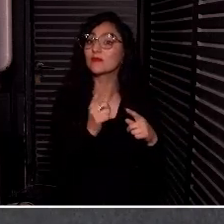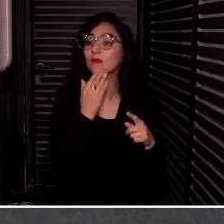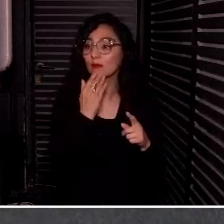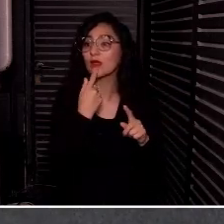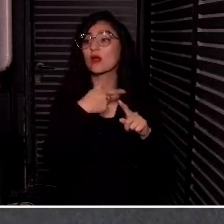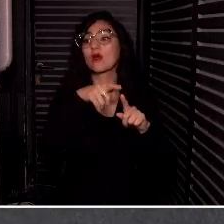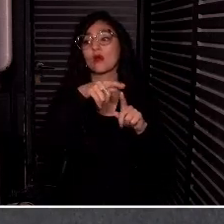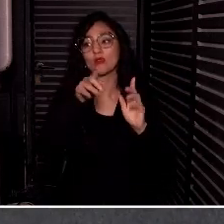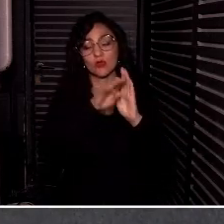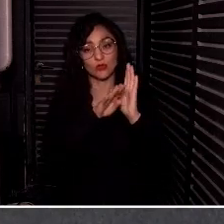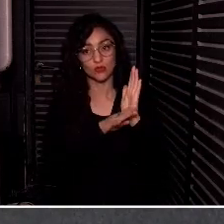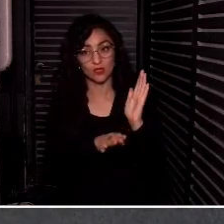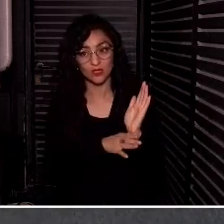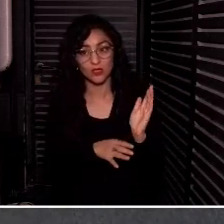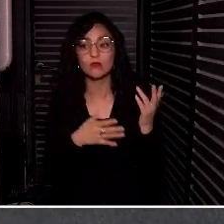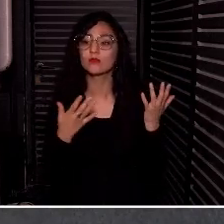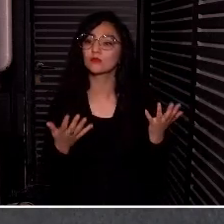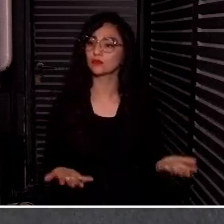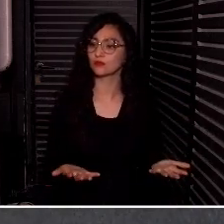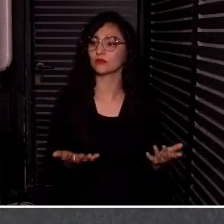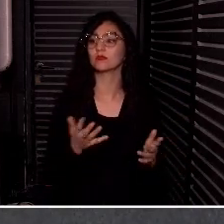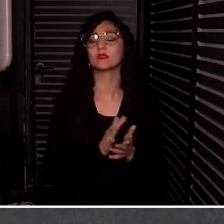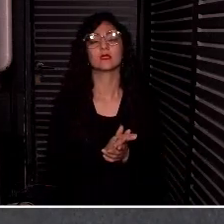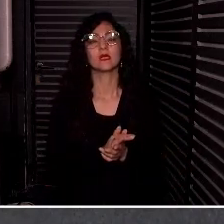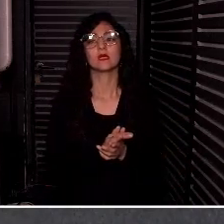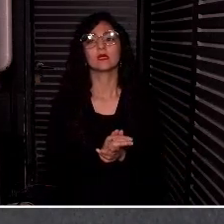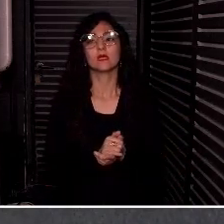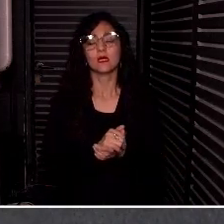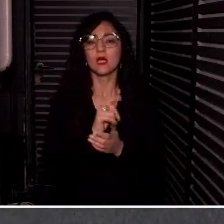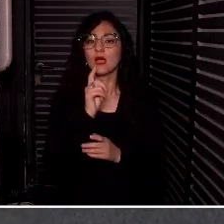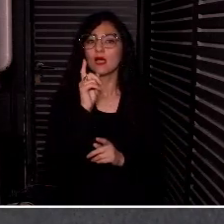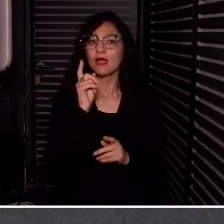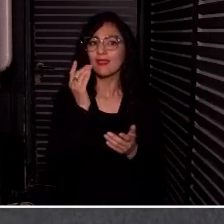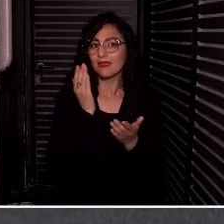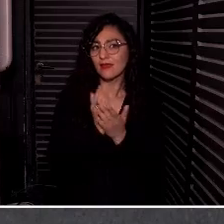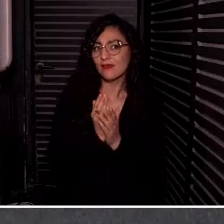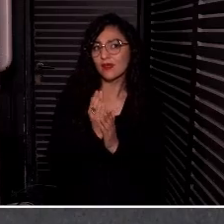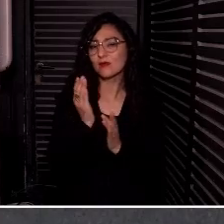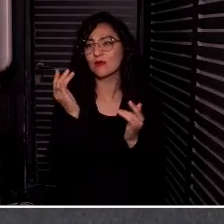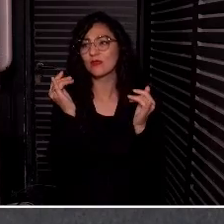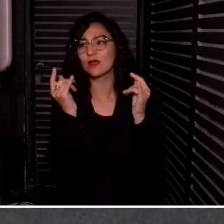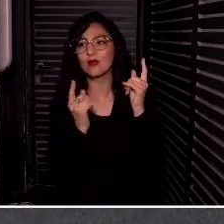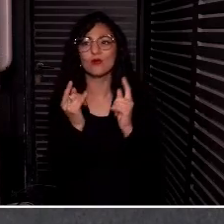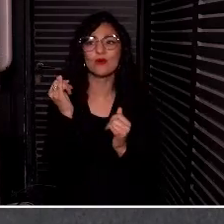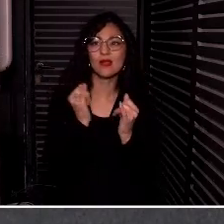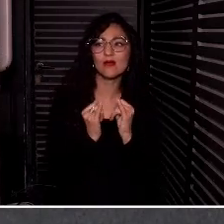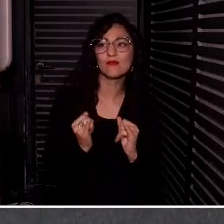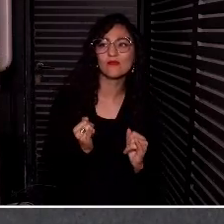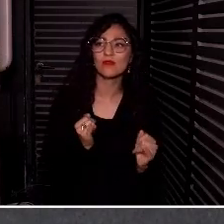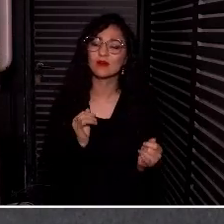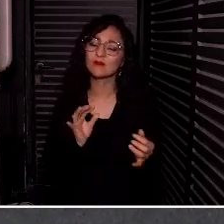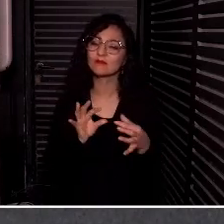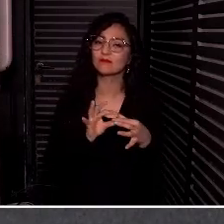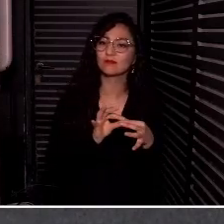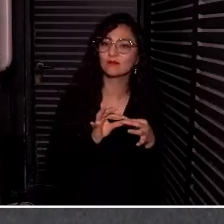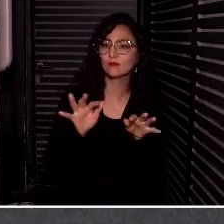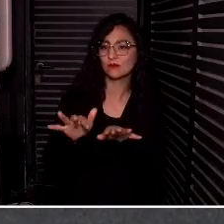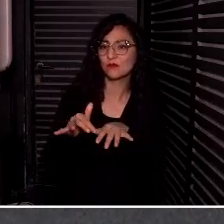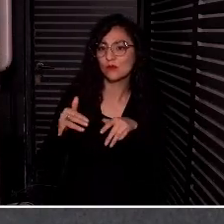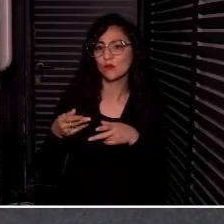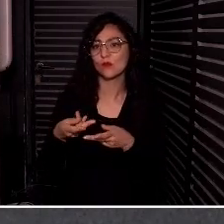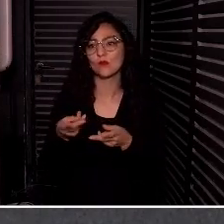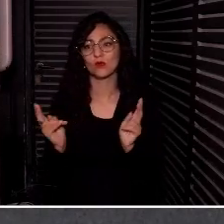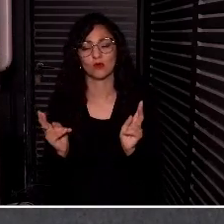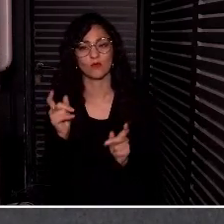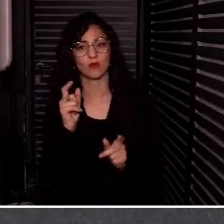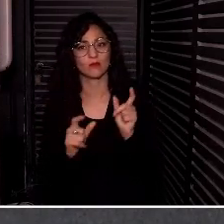contenidos Entonces yo creo que hay que de alguna manera amigarse de nuevo con nuestros públicos y audiencias